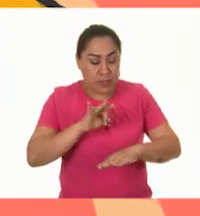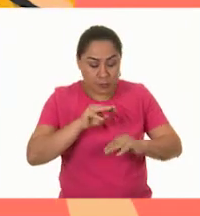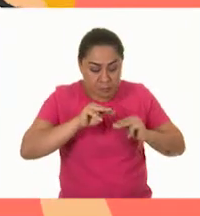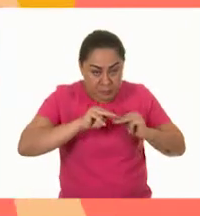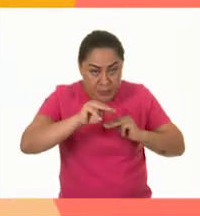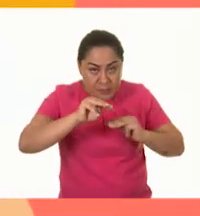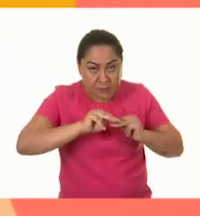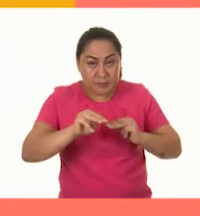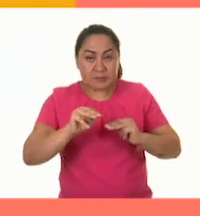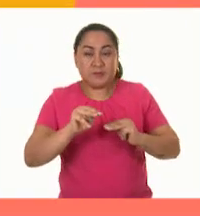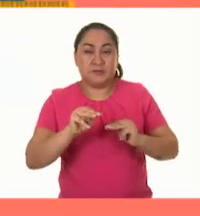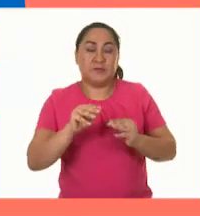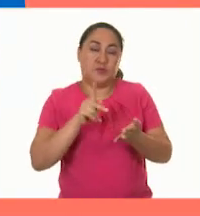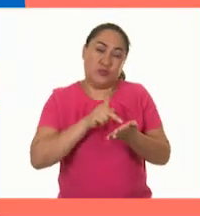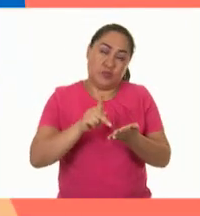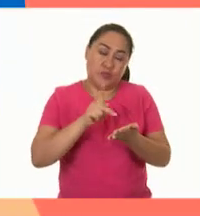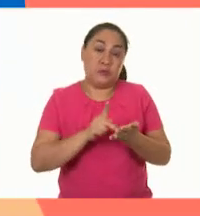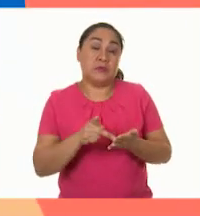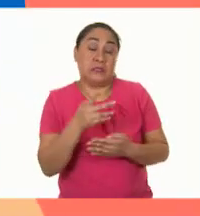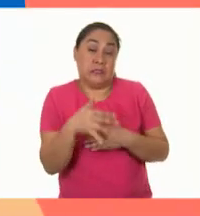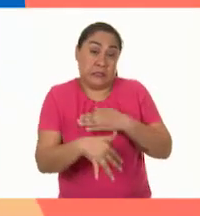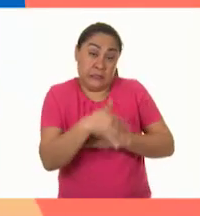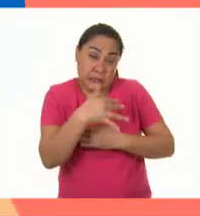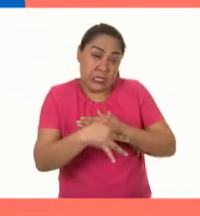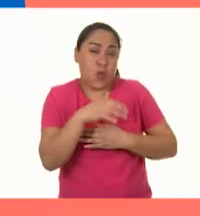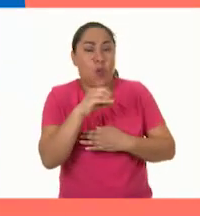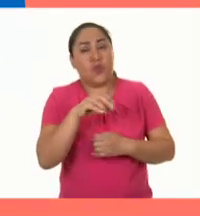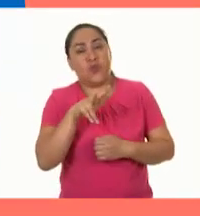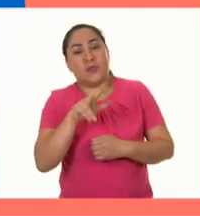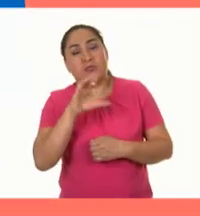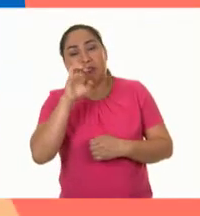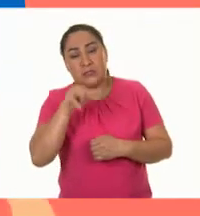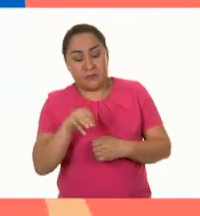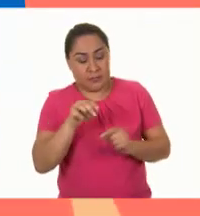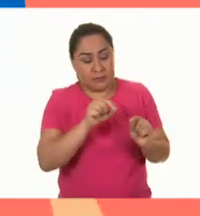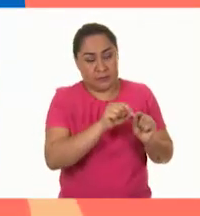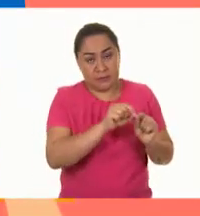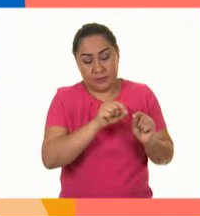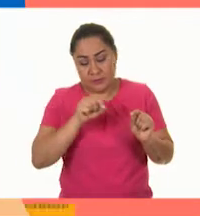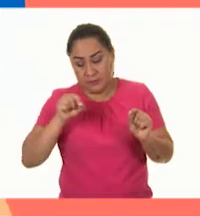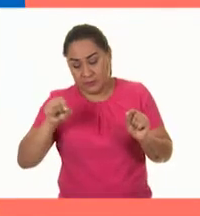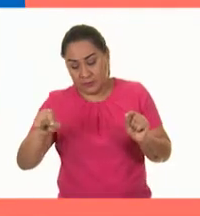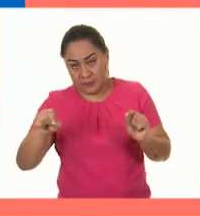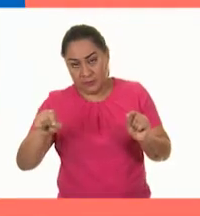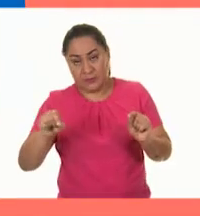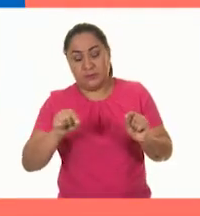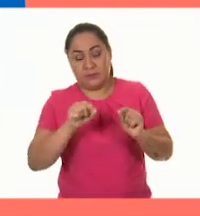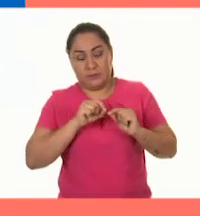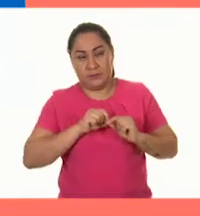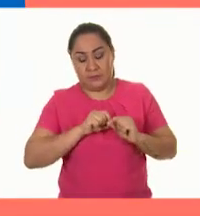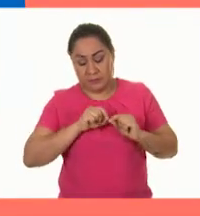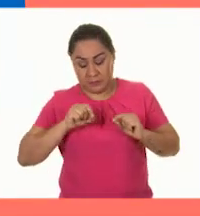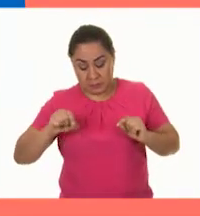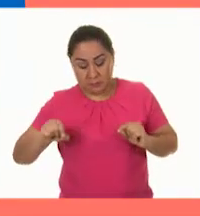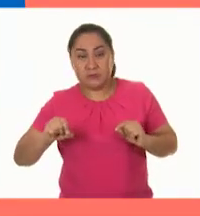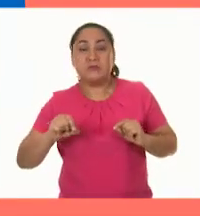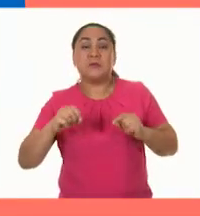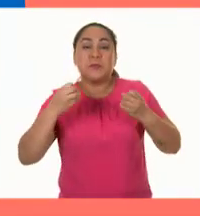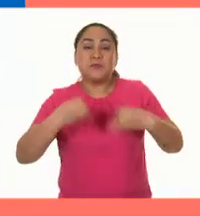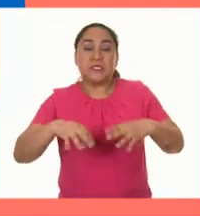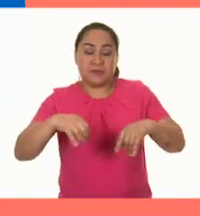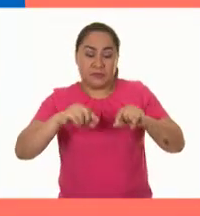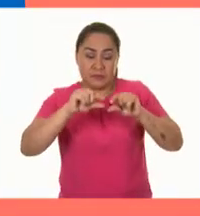el plumón o la pluma de 15 a 18 centímetros de largo de un lado, dejando un margen de